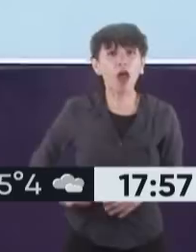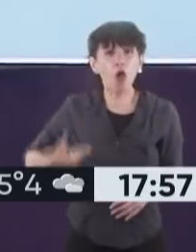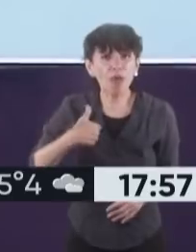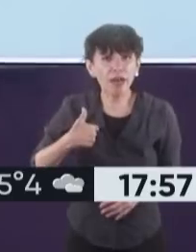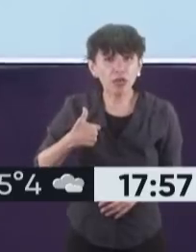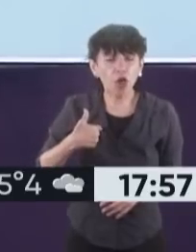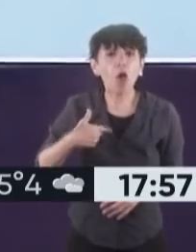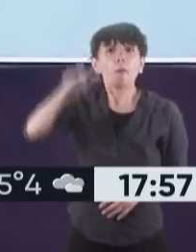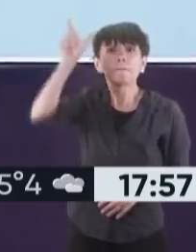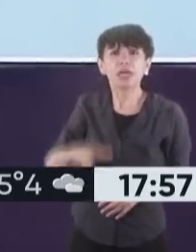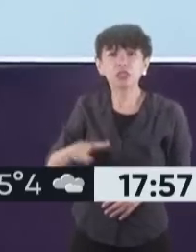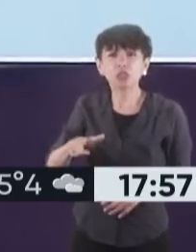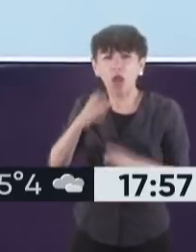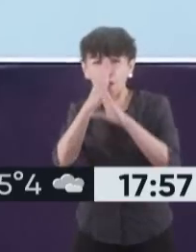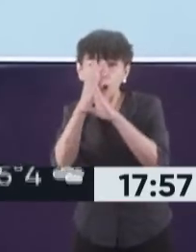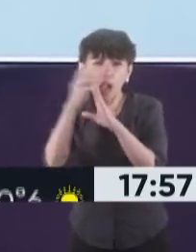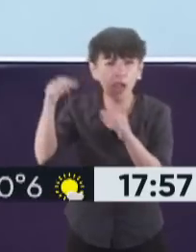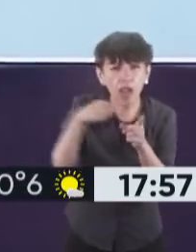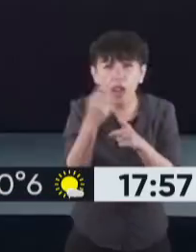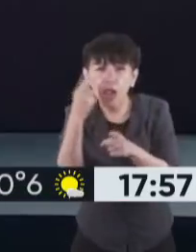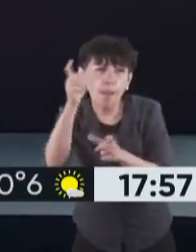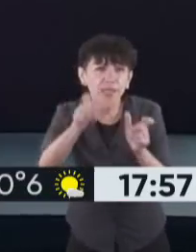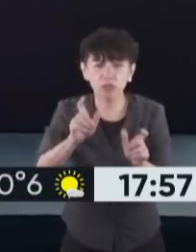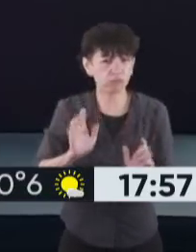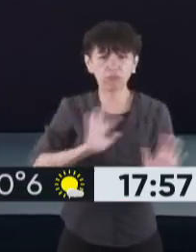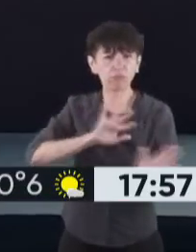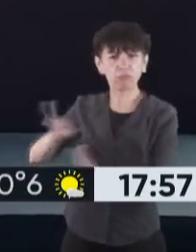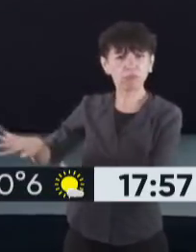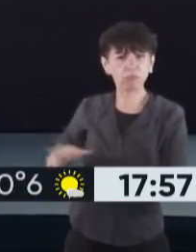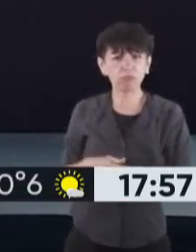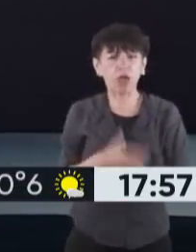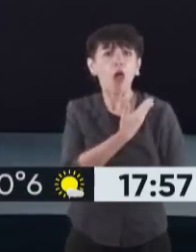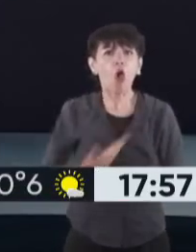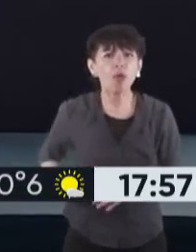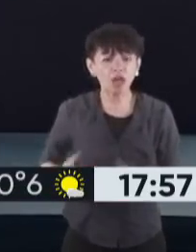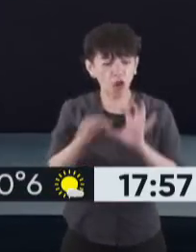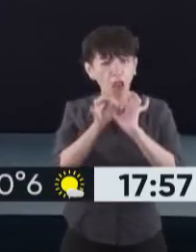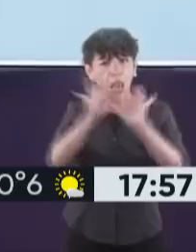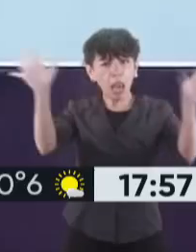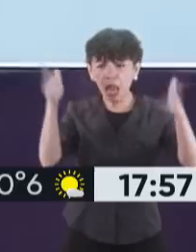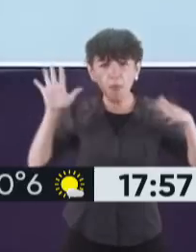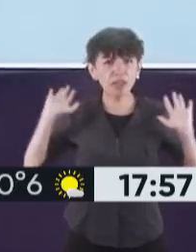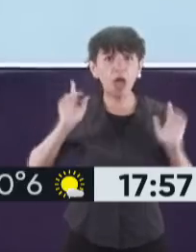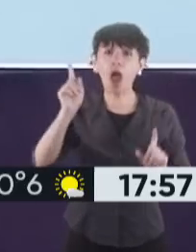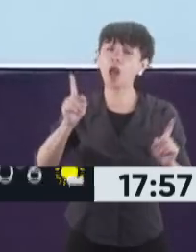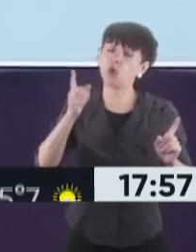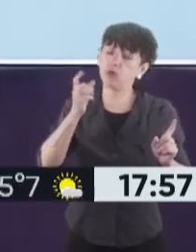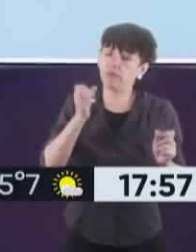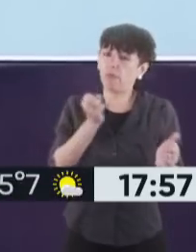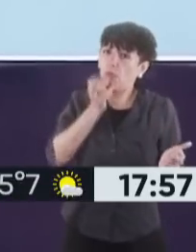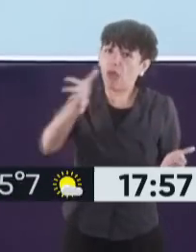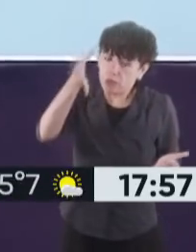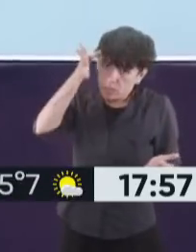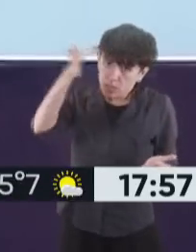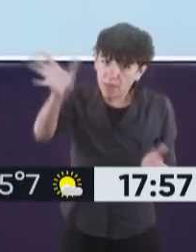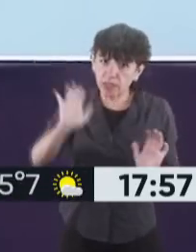tratando de manipular causas. En mi gobierno la libertad es absoluta y se dicen barbaridades. Y prefiero que digan barbaridades